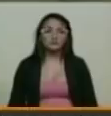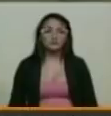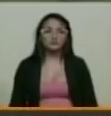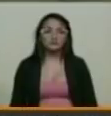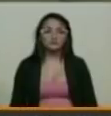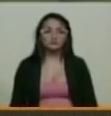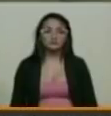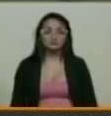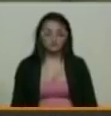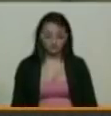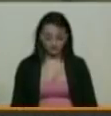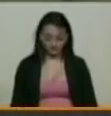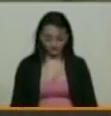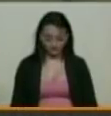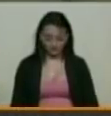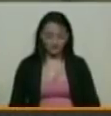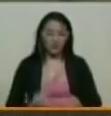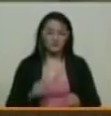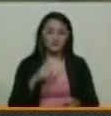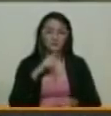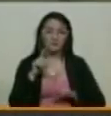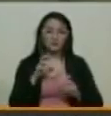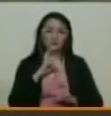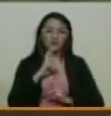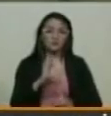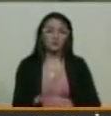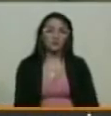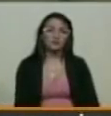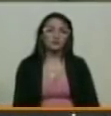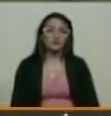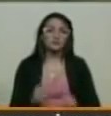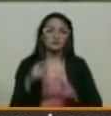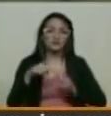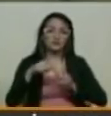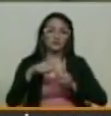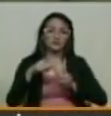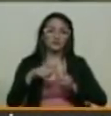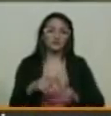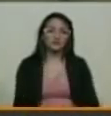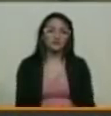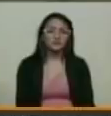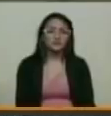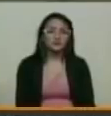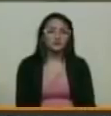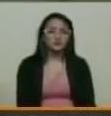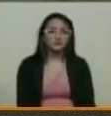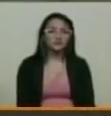Se da inicio al ciclo de preguntas y respuestas con Carlos Rebete, Venezolana de Televisión.